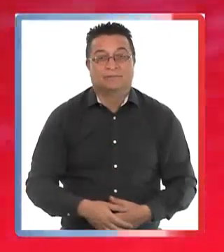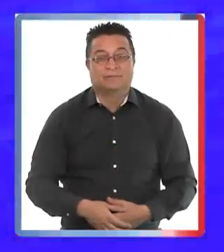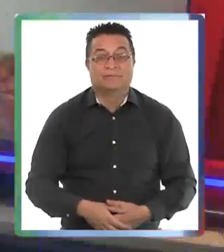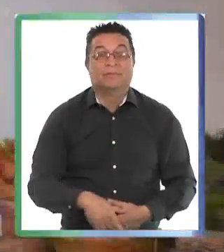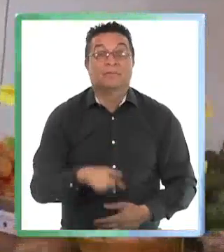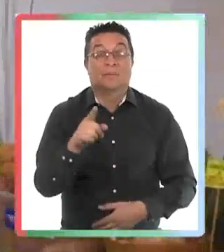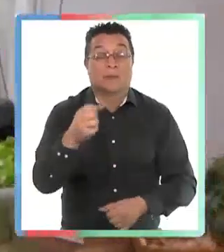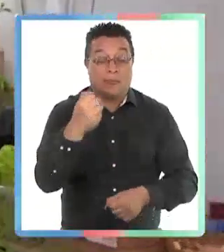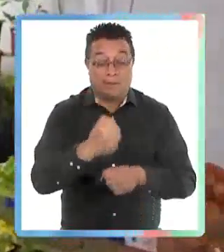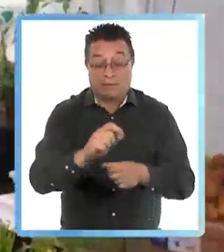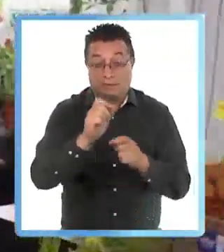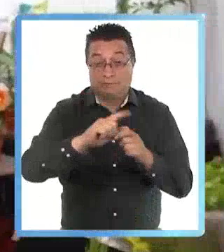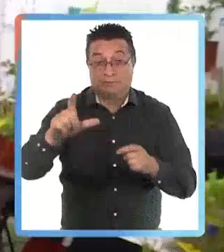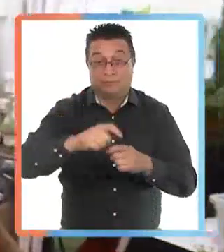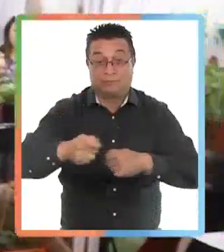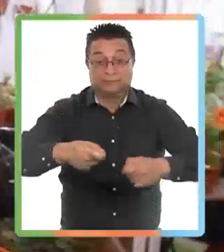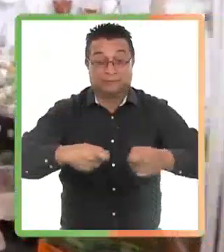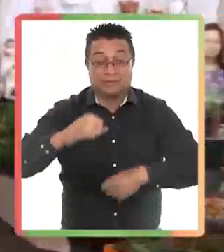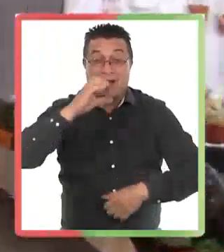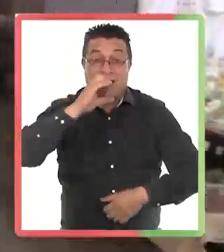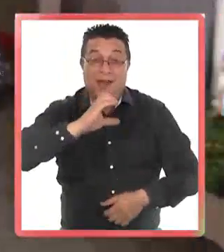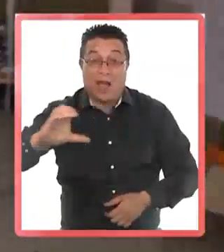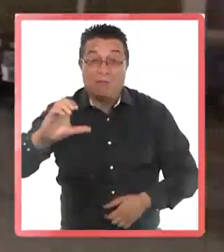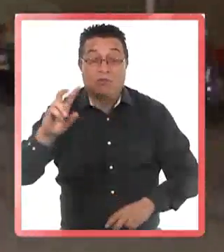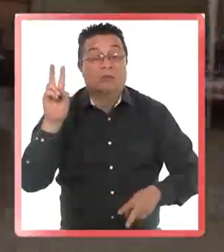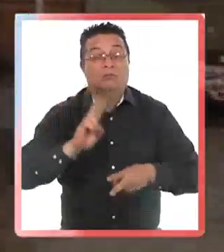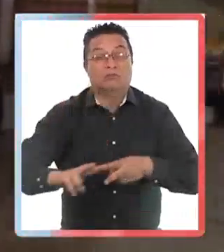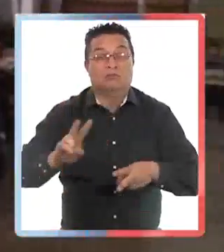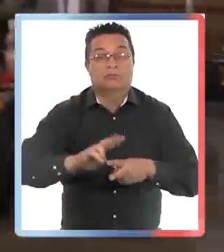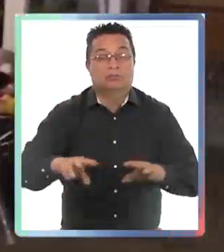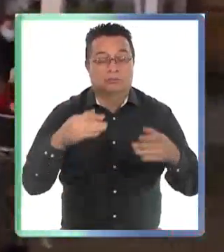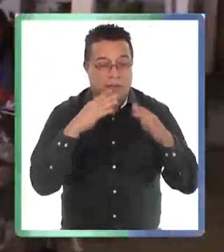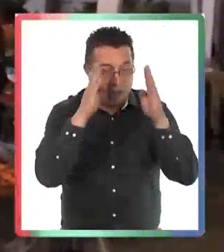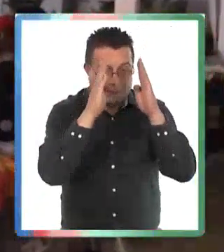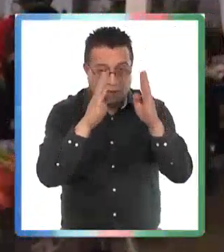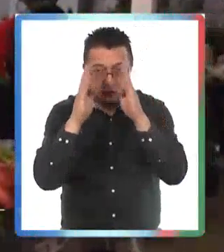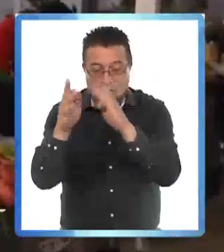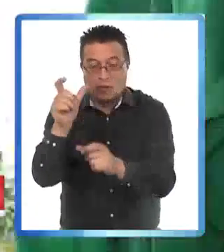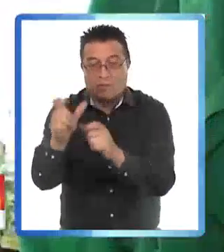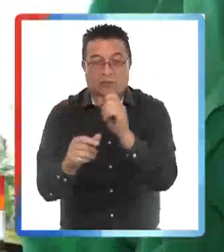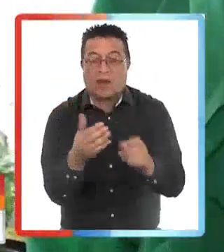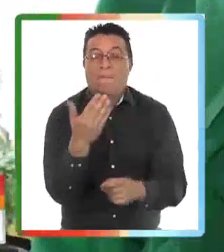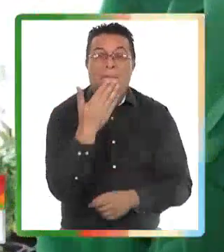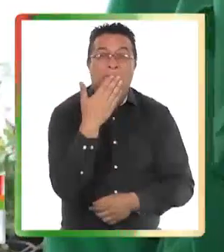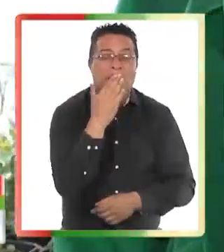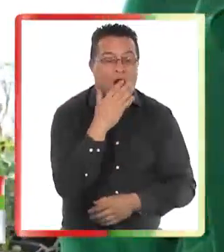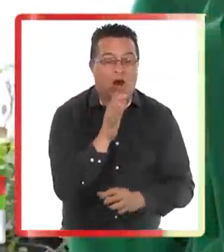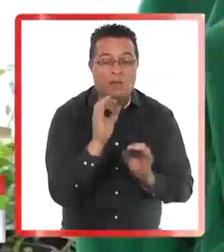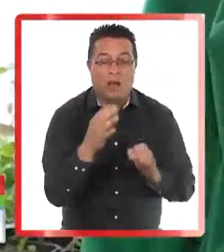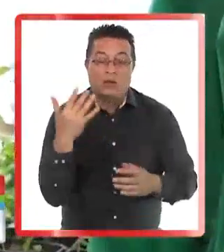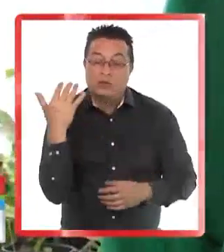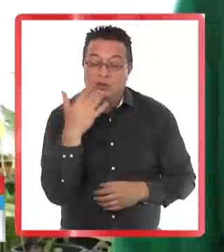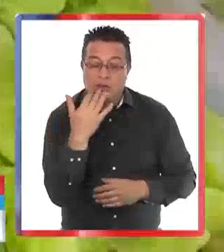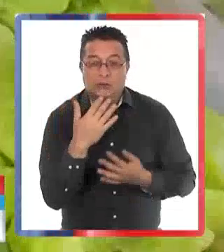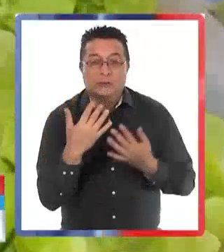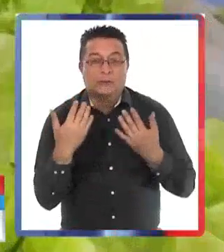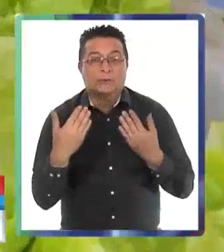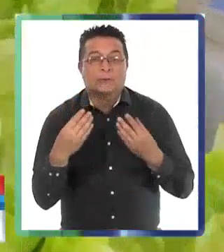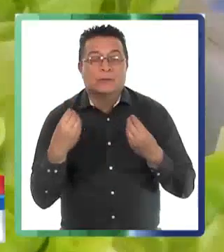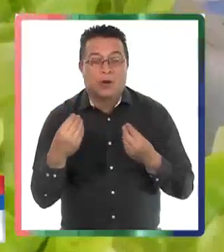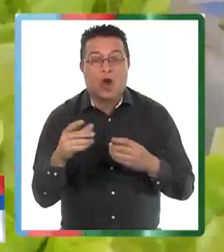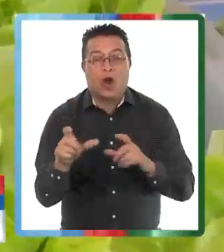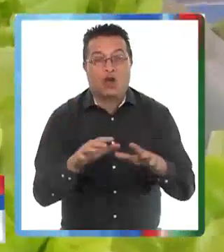cuenta. Los emprendedores del mercado campesino se preparan para atender al público con los mejores y más